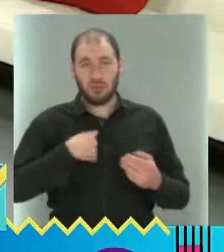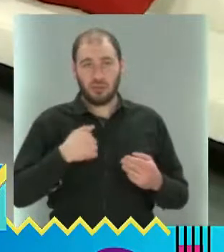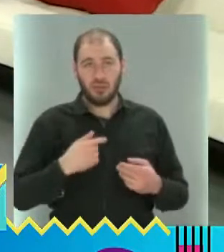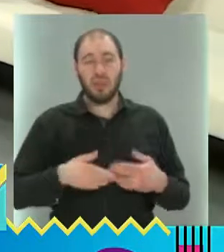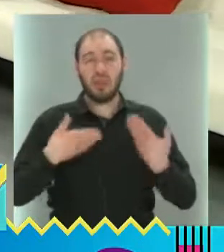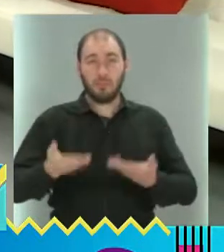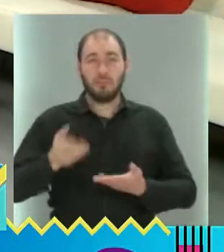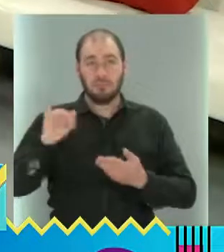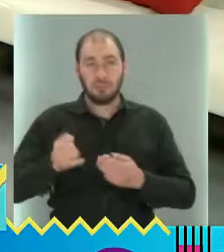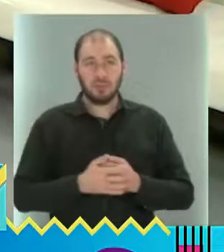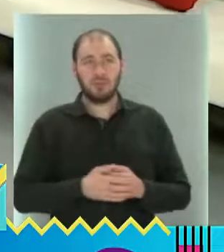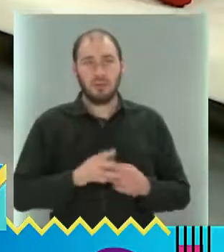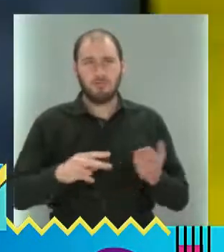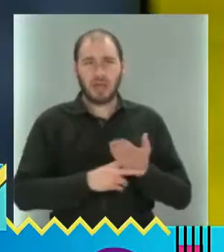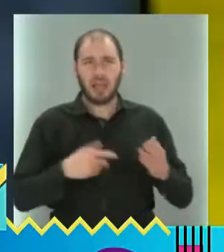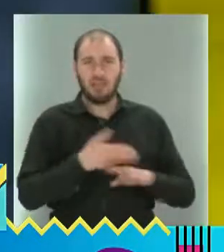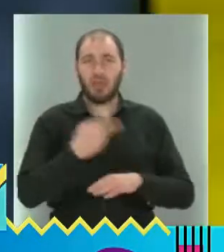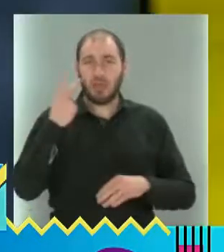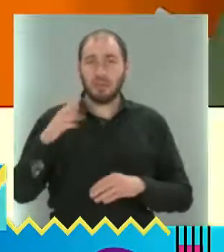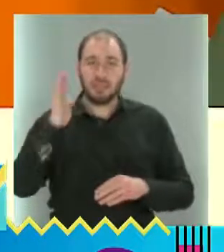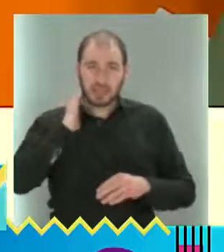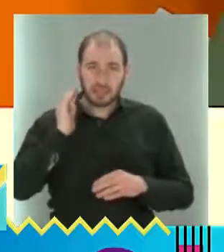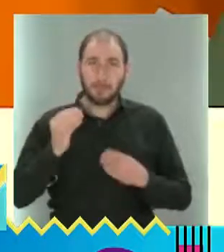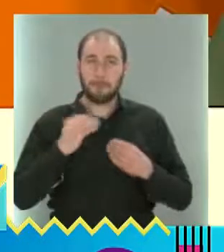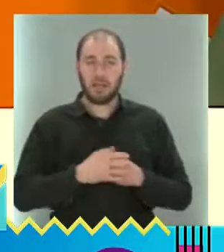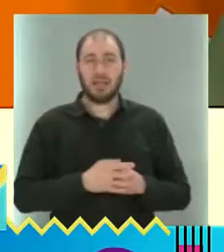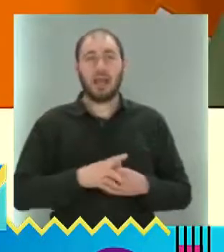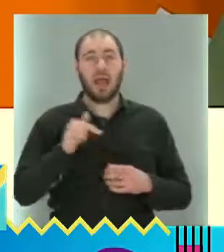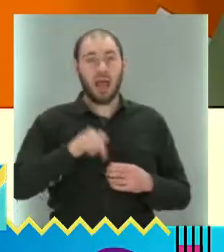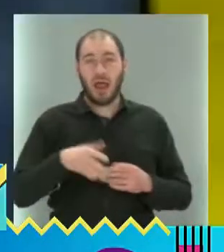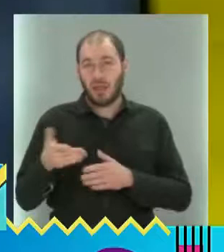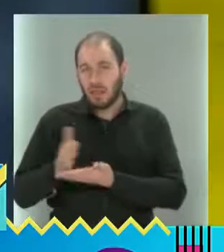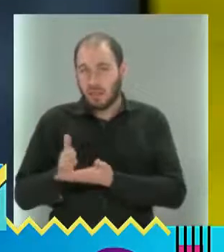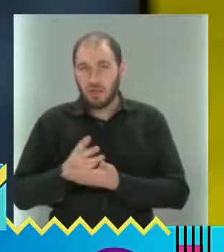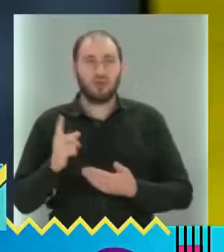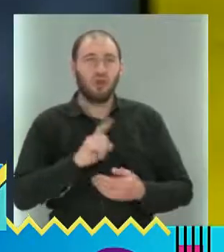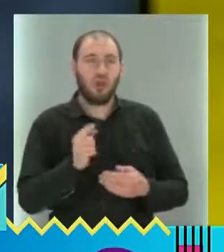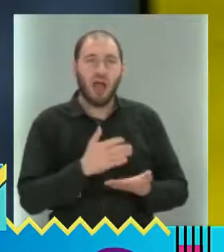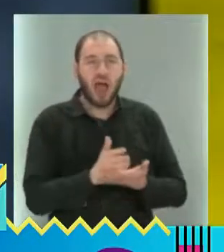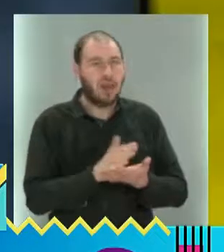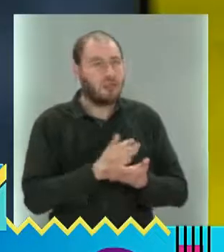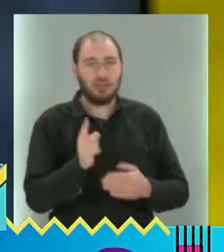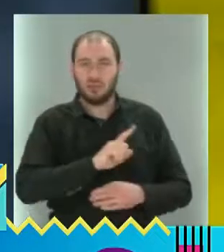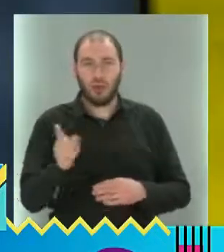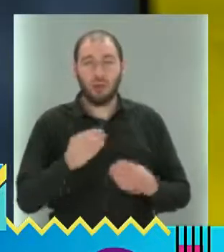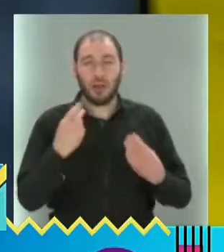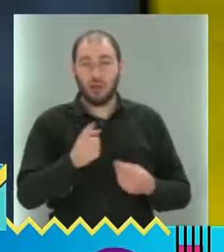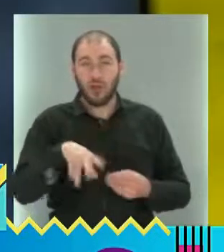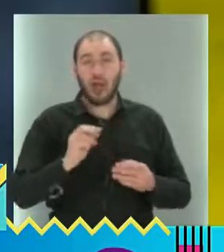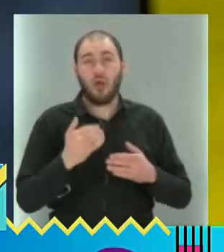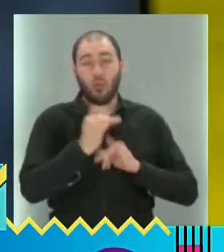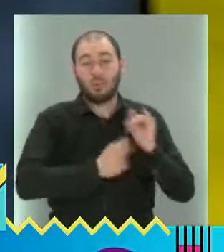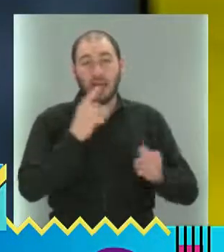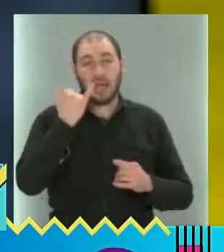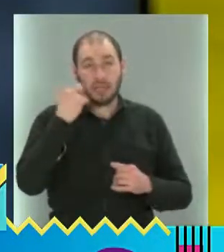sí el resumen. Sí, creo que Fiscalía intervino. ¿En el 2016 para hacer el arbitraje? No llegamos a arbitraje. Bien. Porque cuando le hicimos el planteo